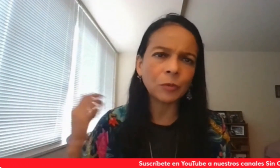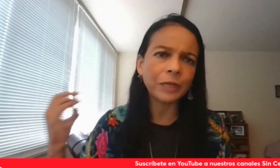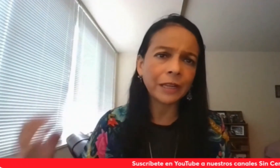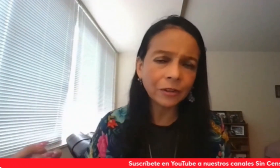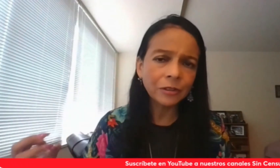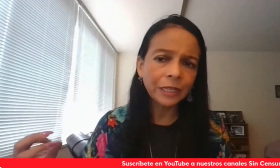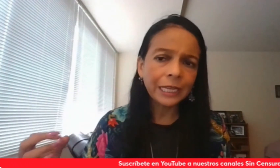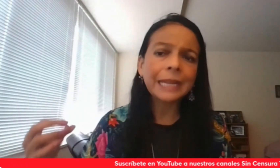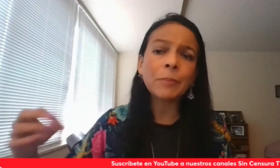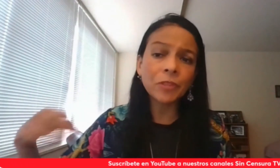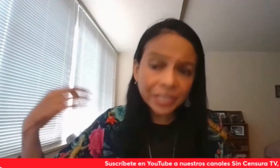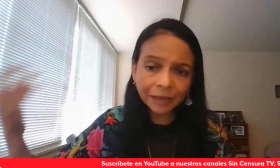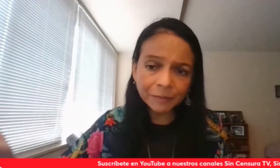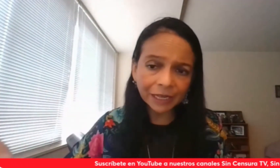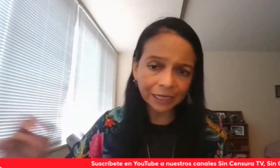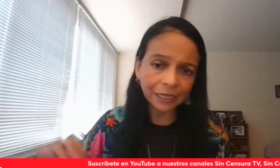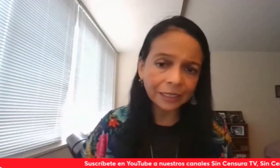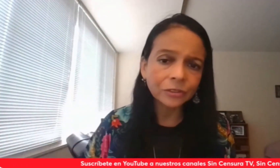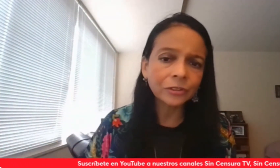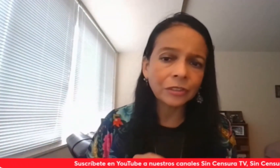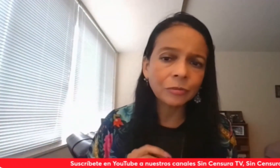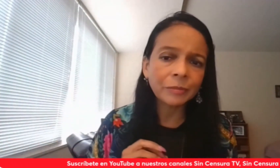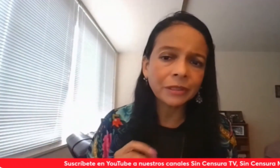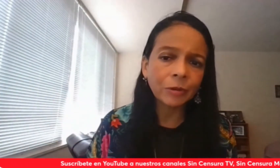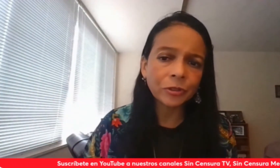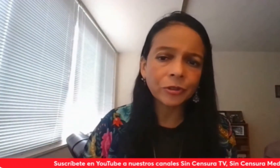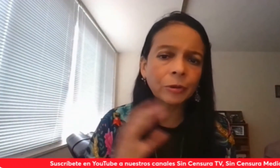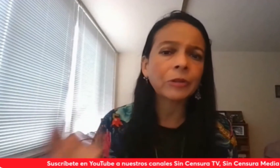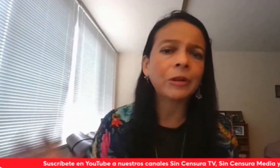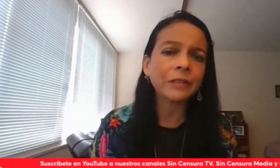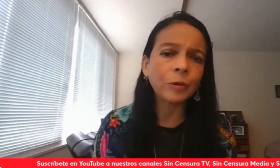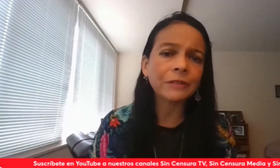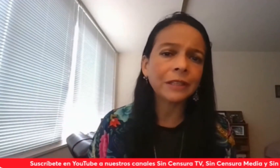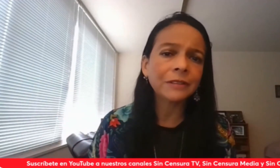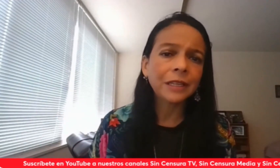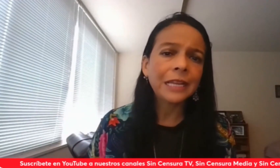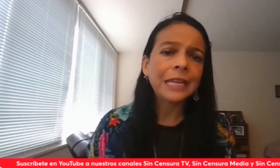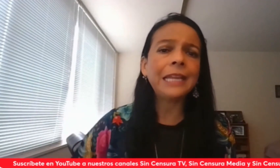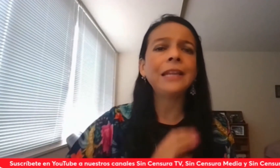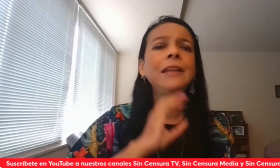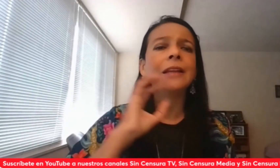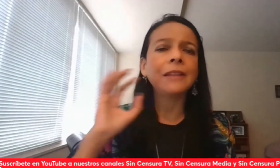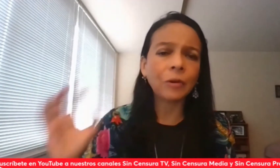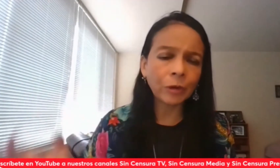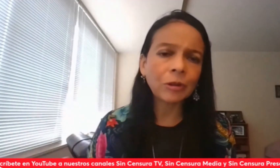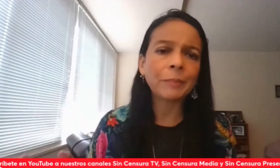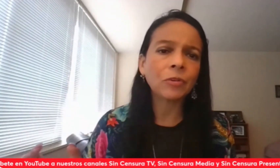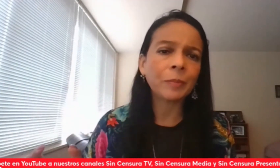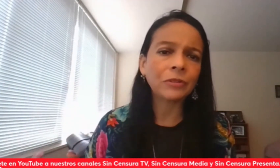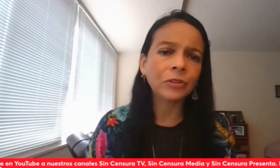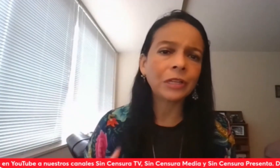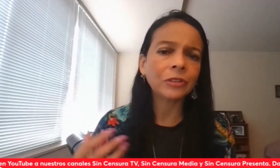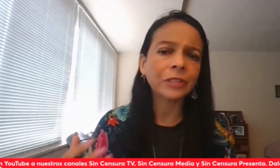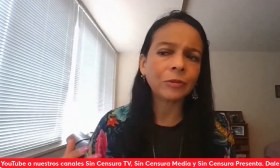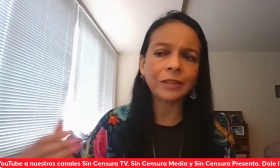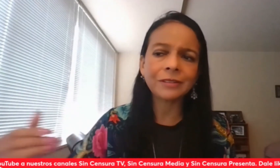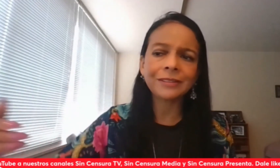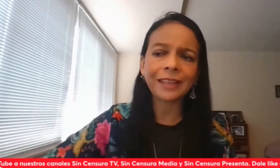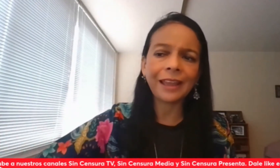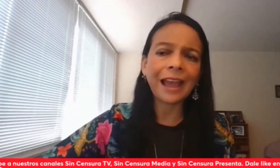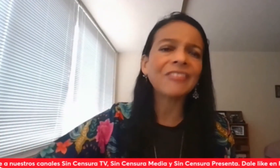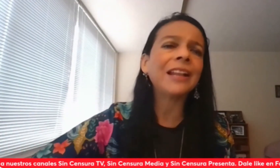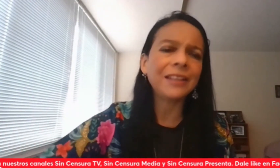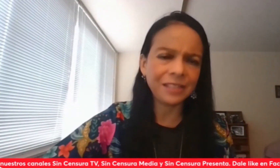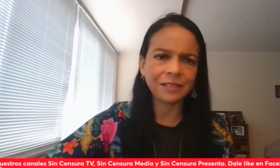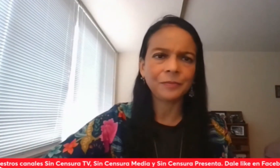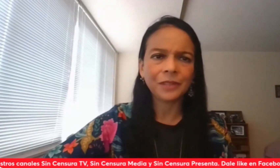Partido Republicano, que podrían bien ganar la elección del 2024 de acuerdo a las encuestas y de acuerdo a la preocupación de los estadounidenses,